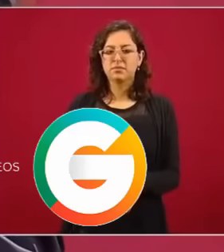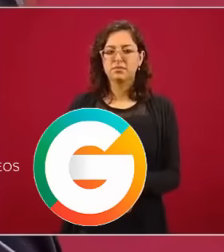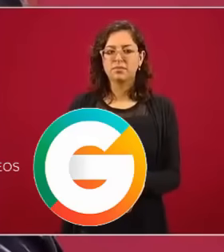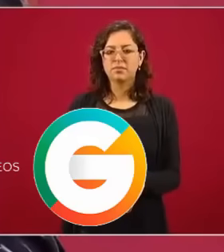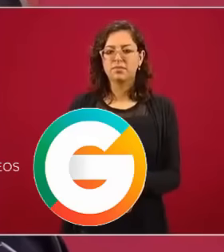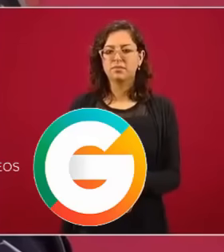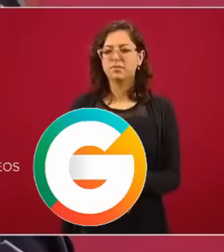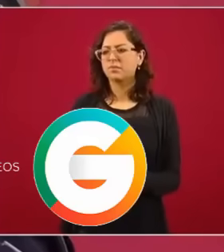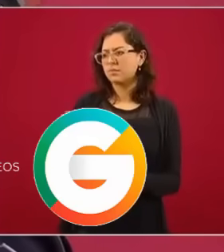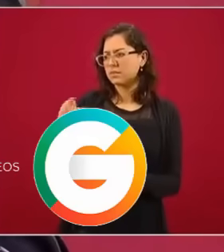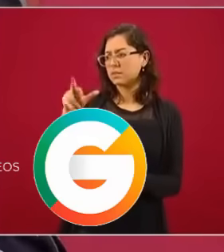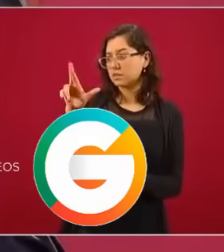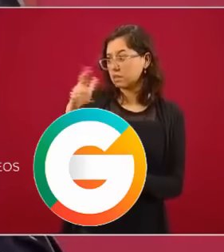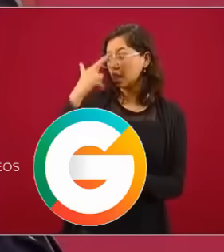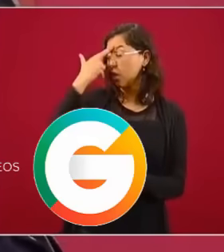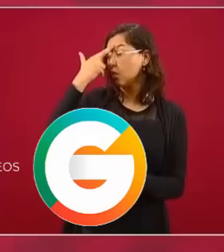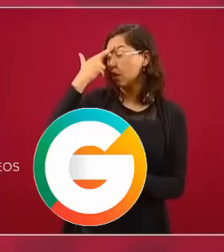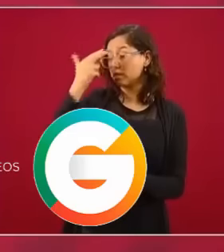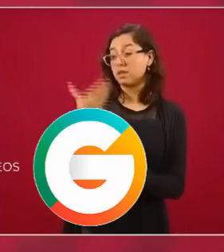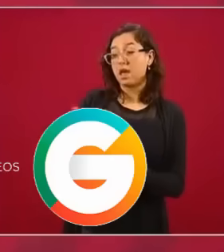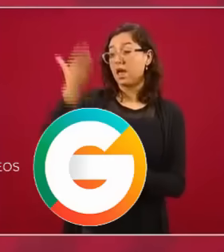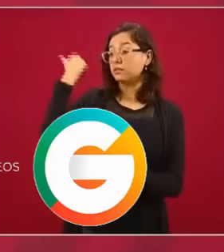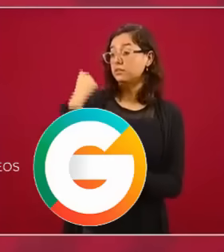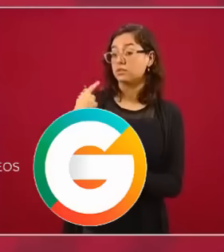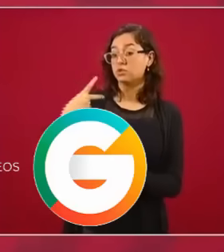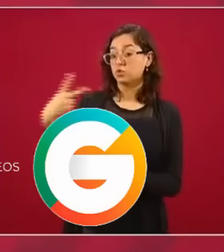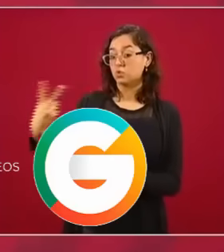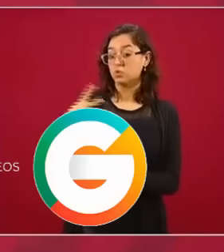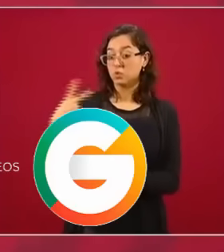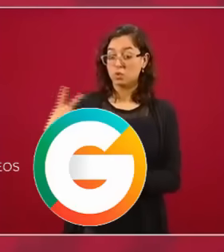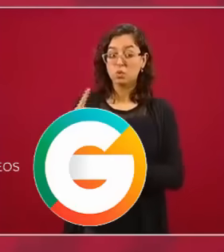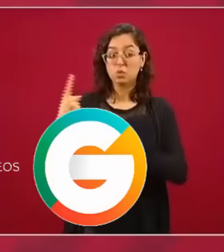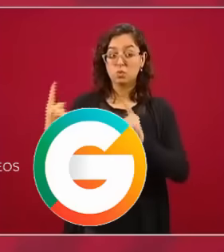dice, ¿te acuerdas cuando nos vimos